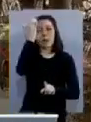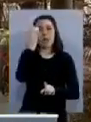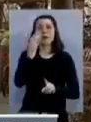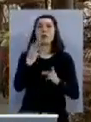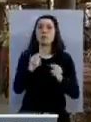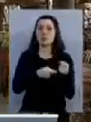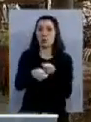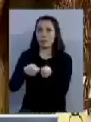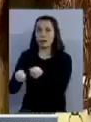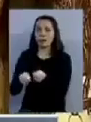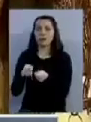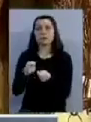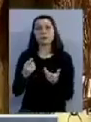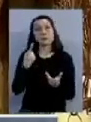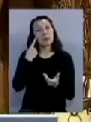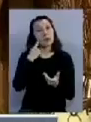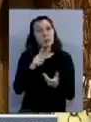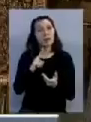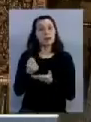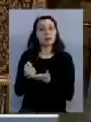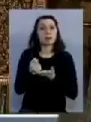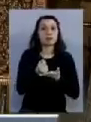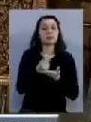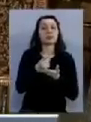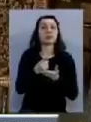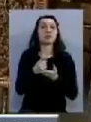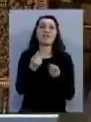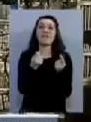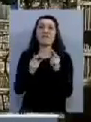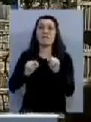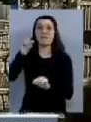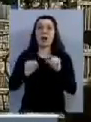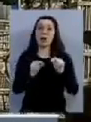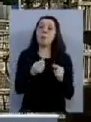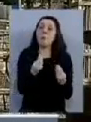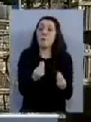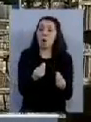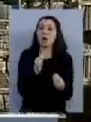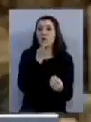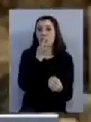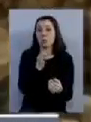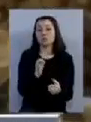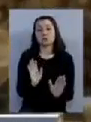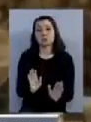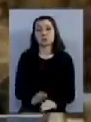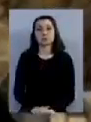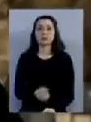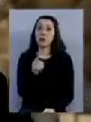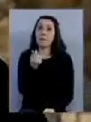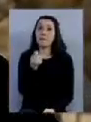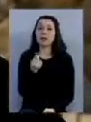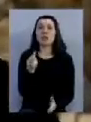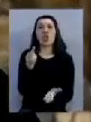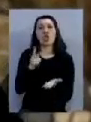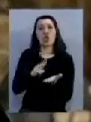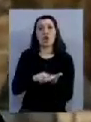varios comerciantes. Pese a ser intermediarios, los valores se mantienen convenientes, juran. El precio más del